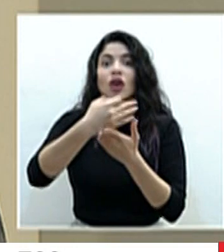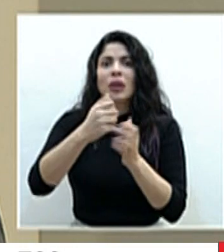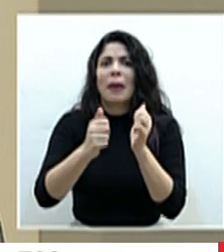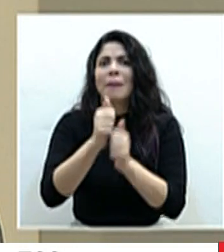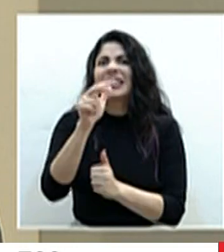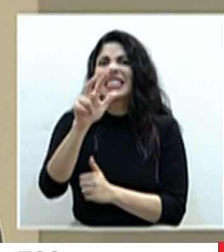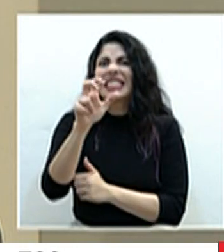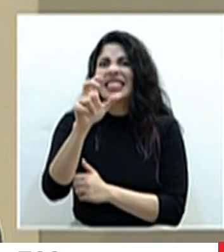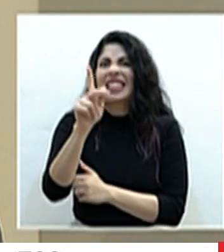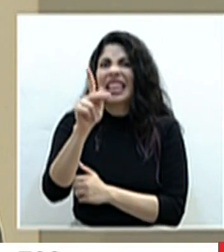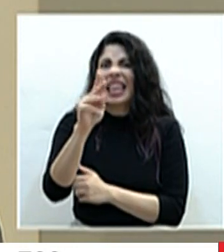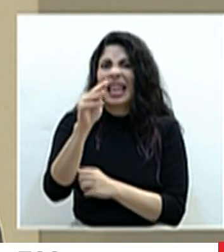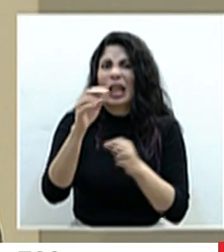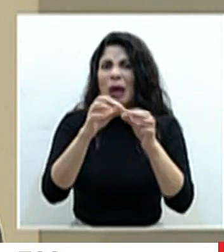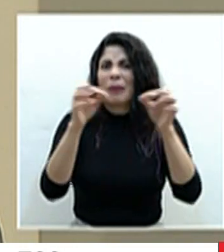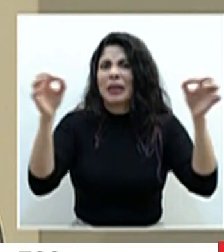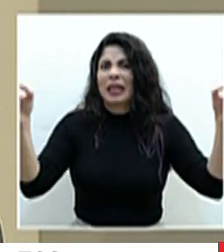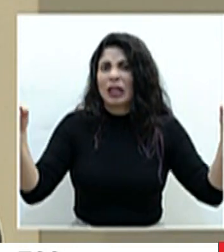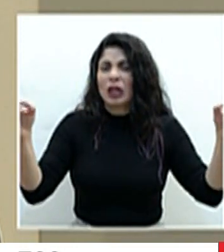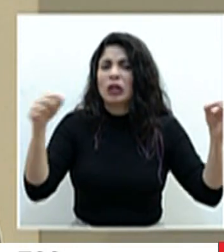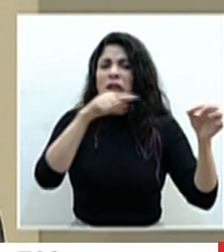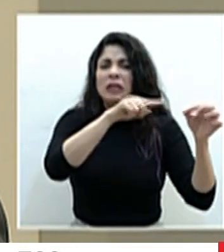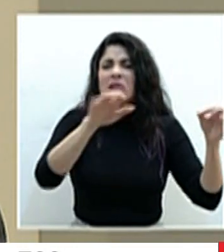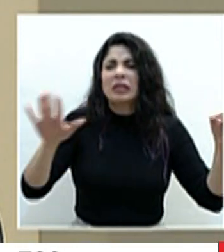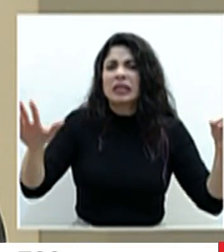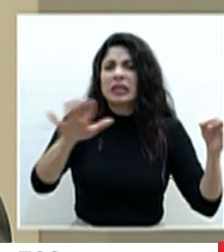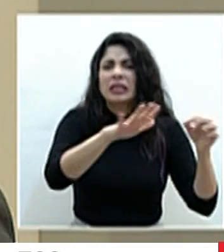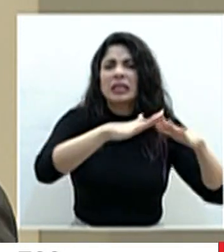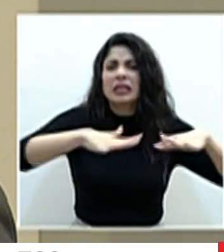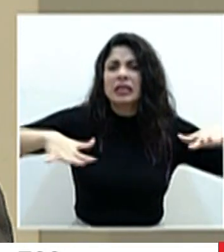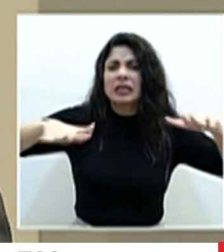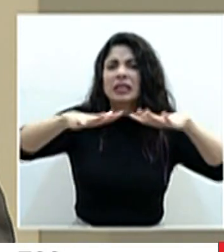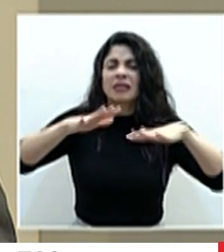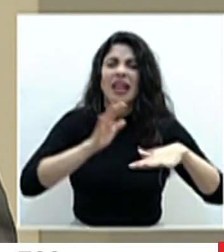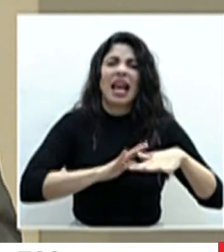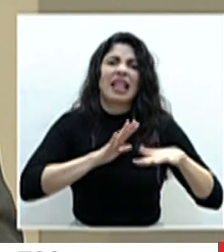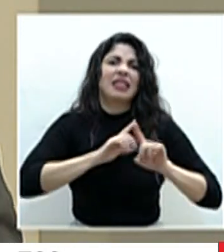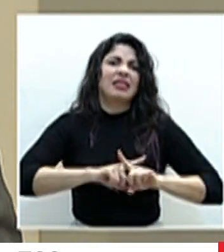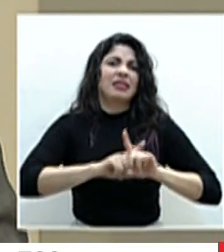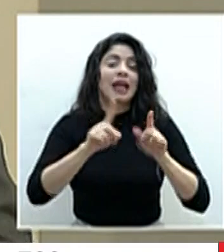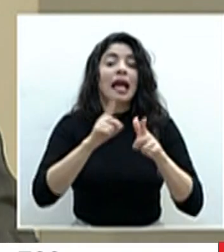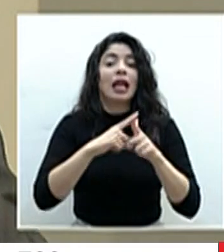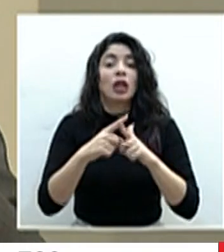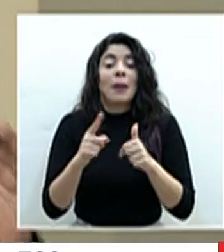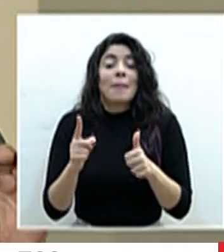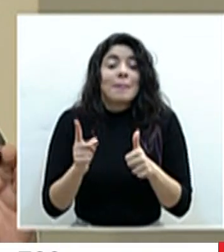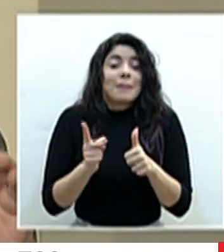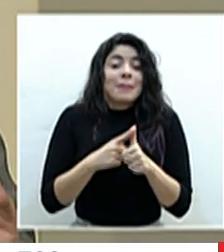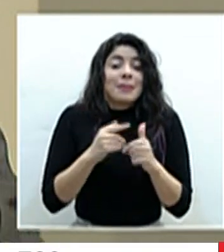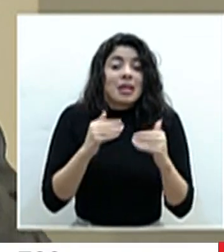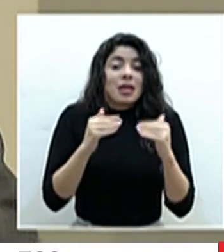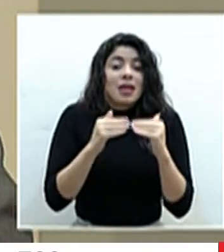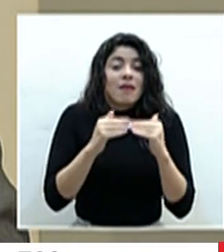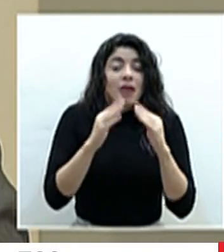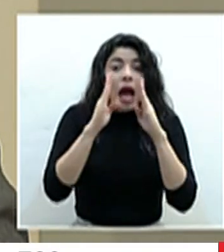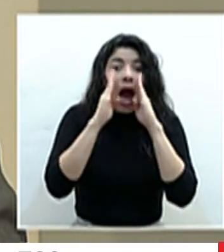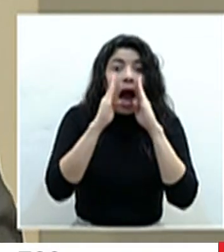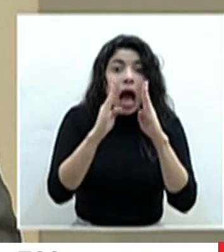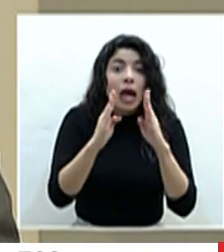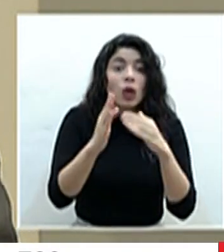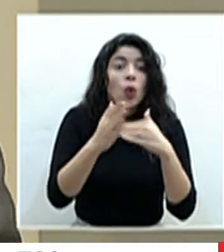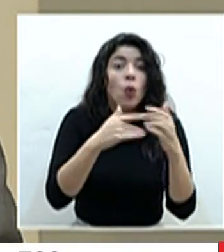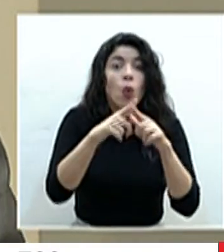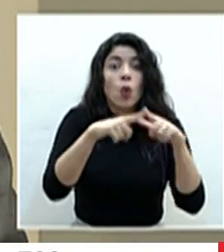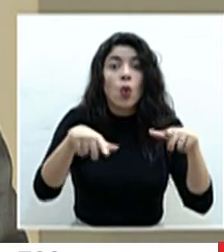300 kilómetros con características muy particulares y desde ese punto de vista, el primer nivel de acción en cualquier plan de esta